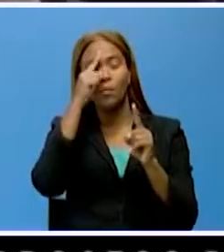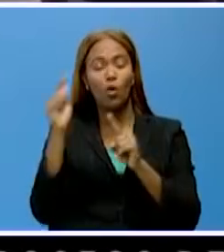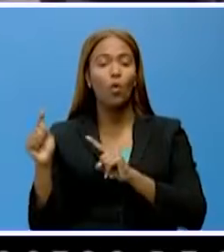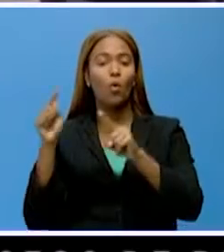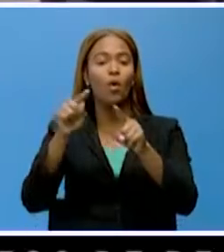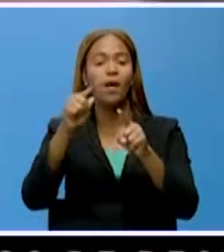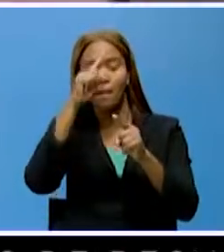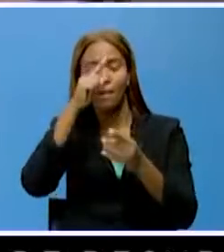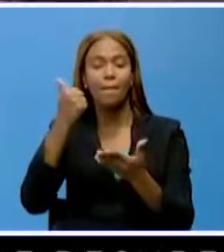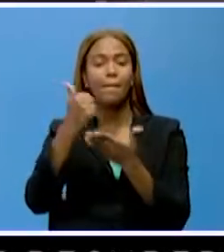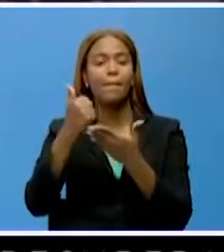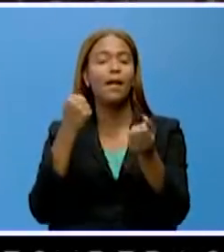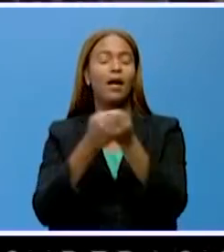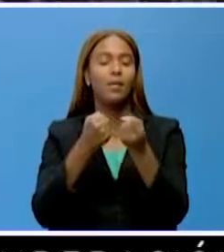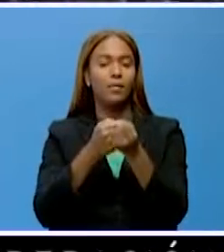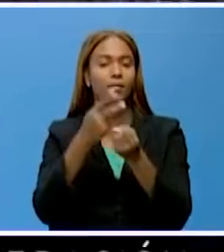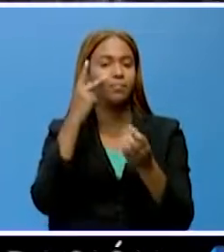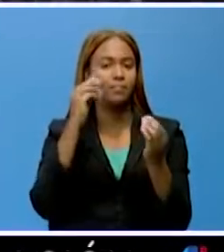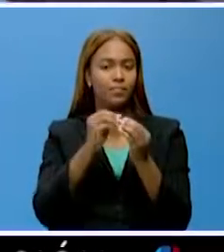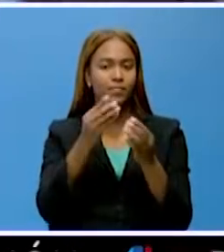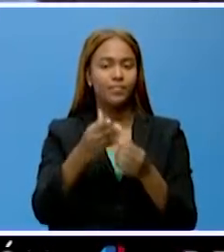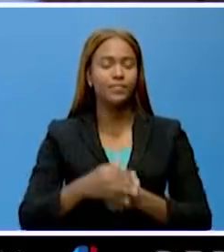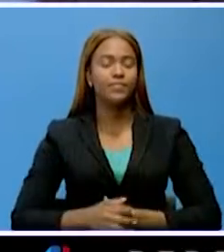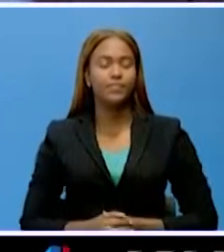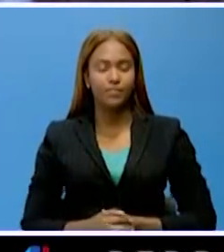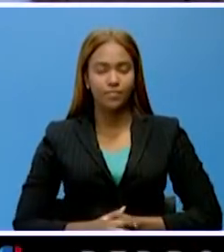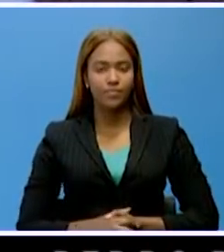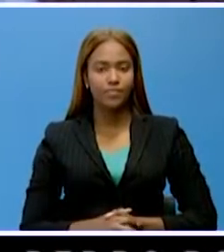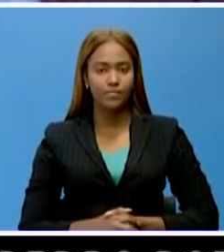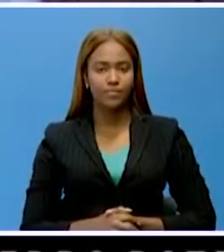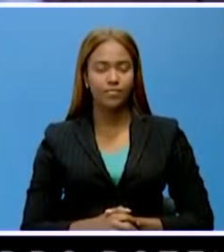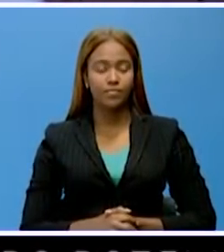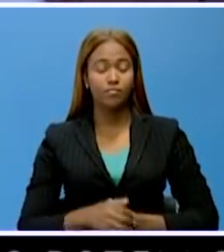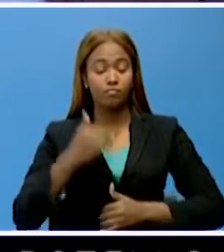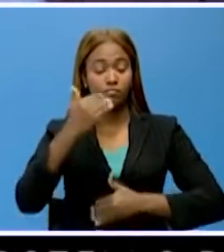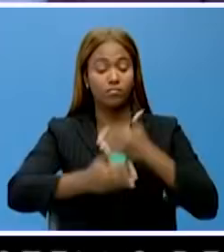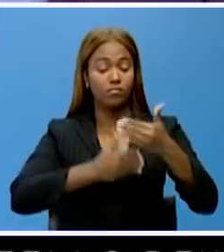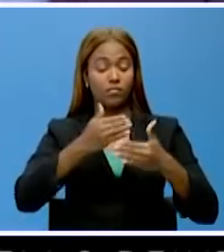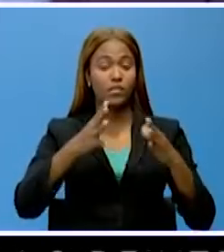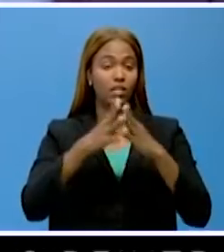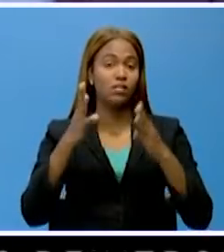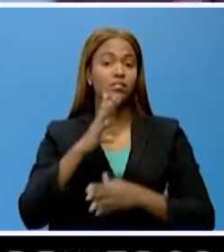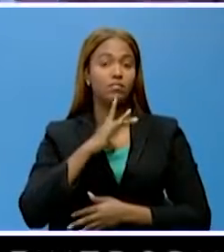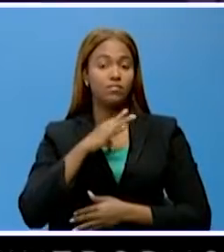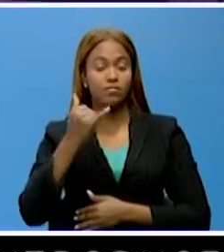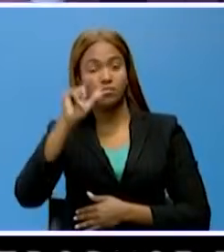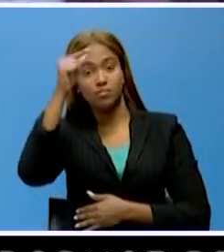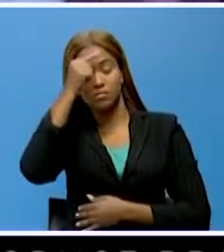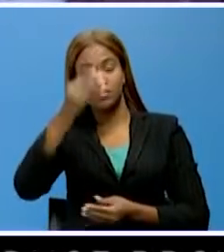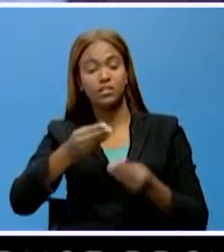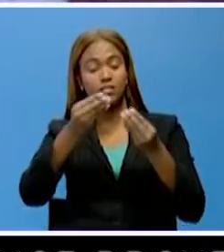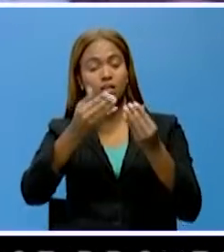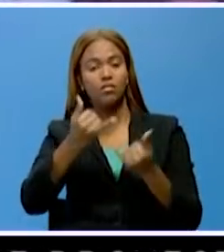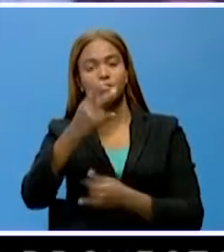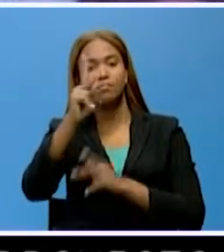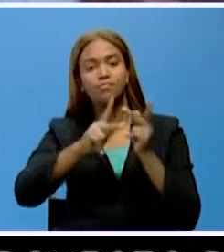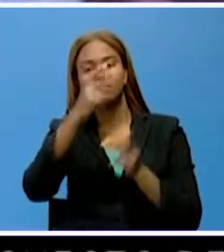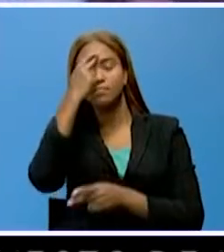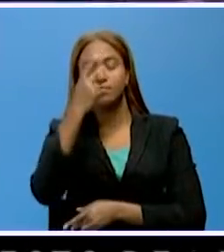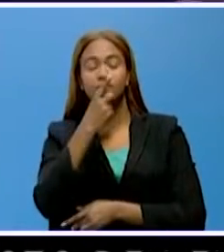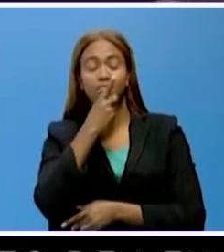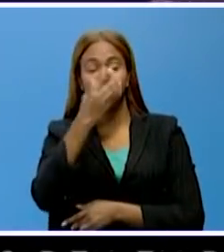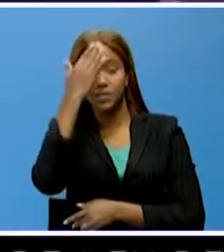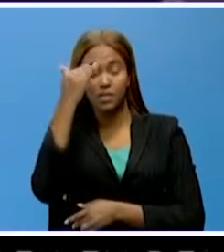en su auxilio. Escuchemos. Un avance que este gobierno está dándole al pueblo,